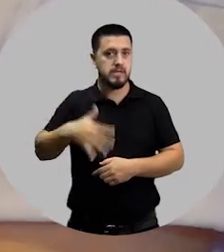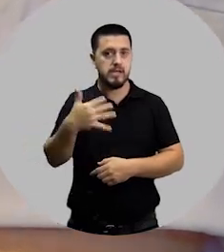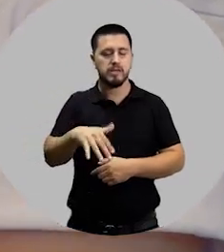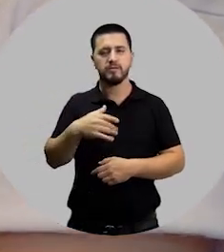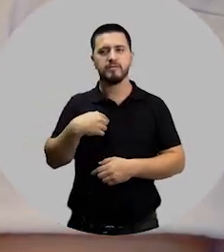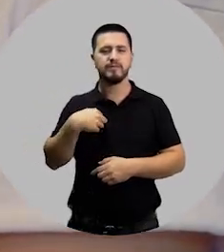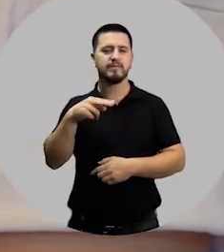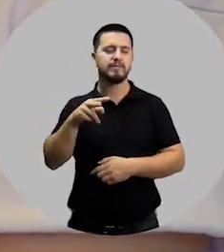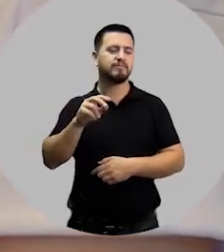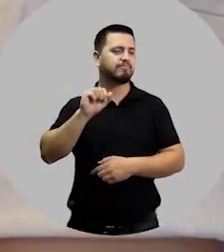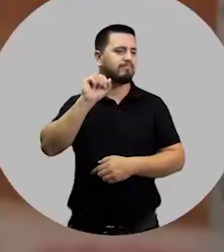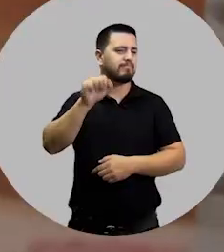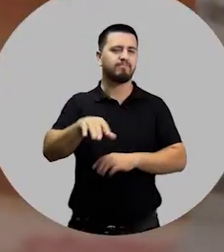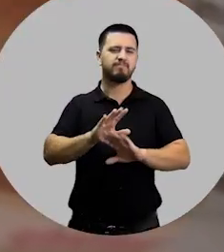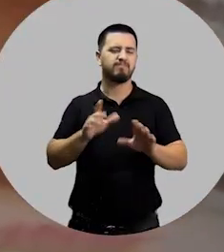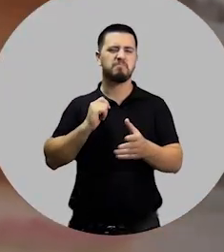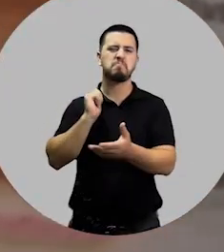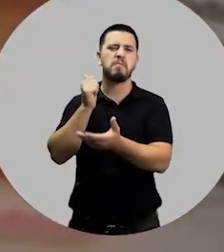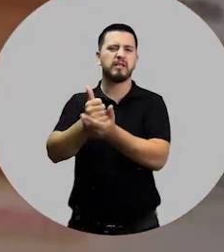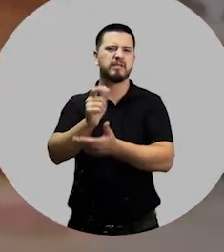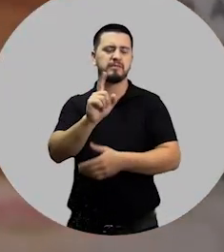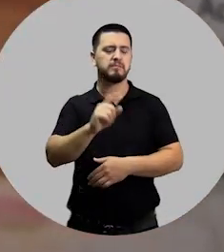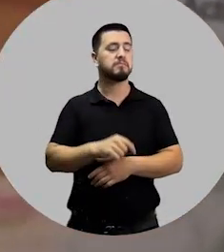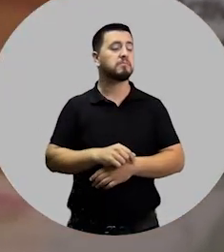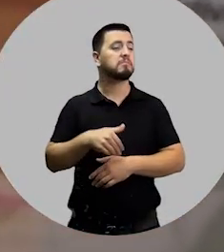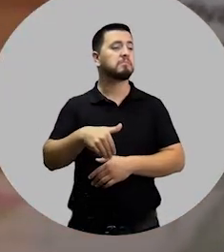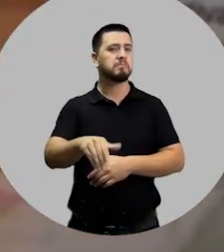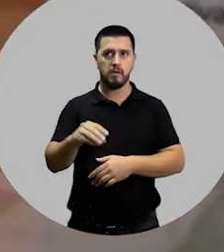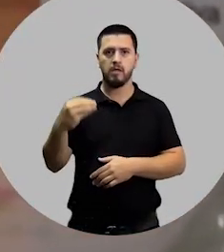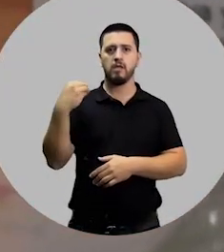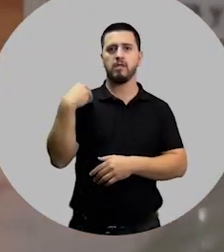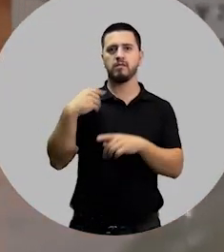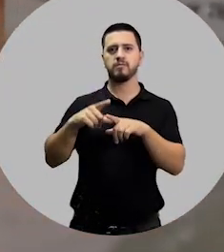tipo desistí de participar y luego me avisan de